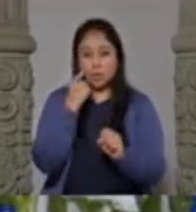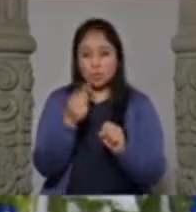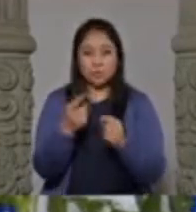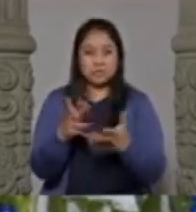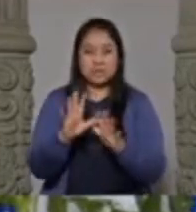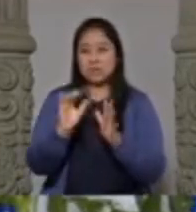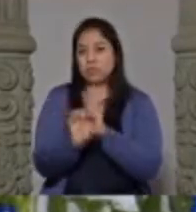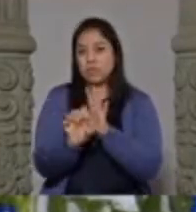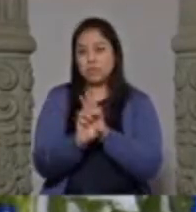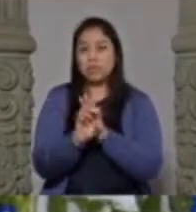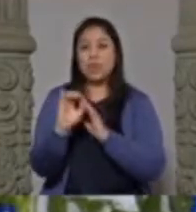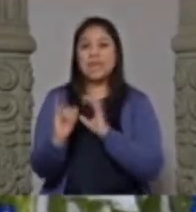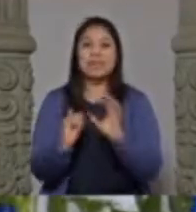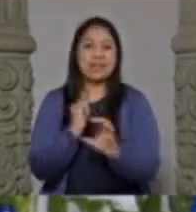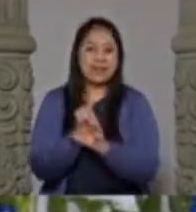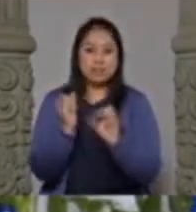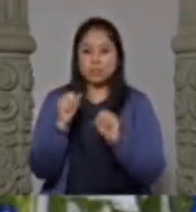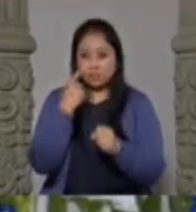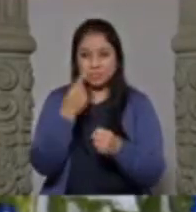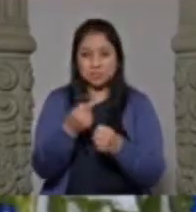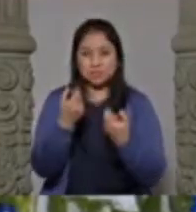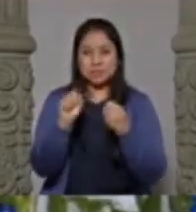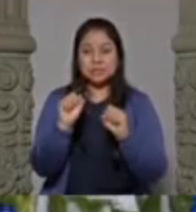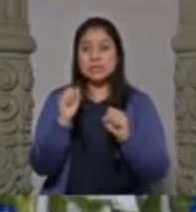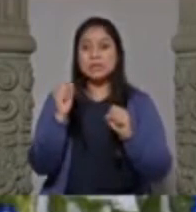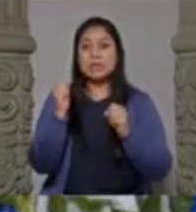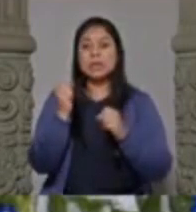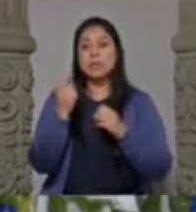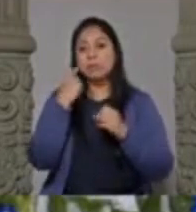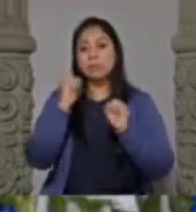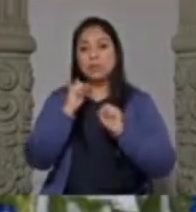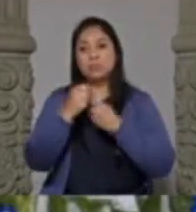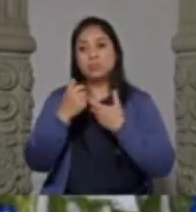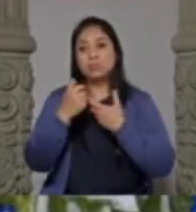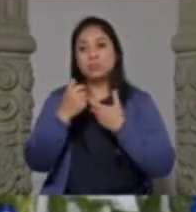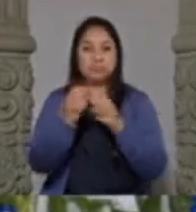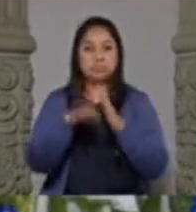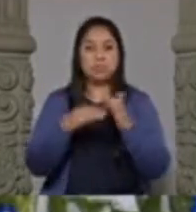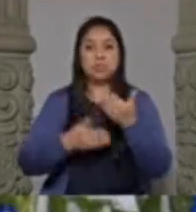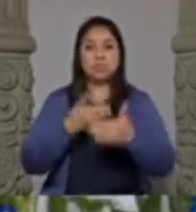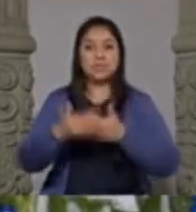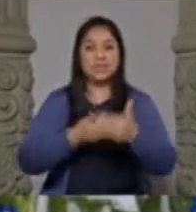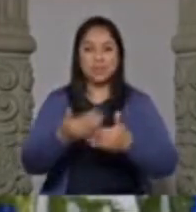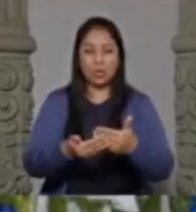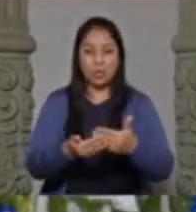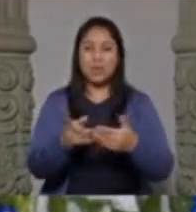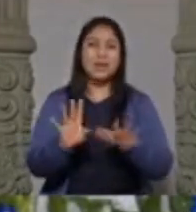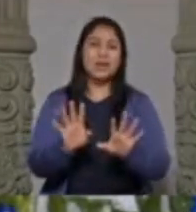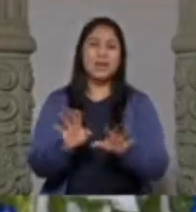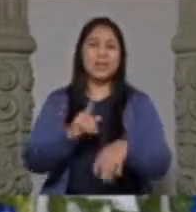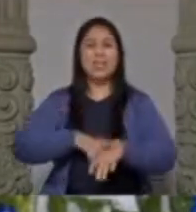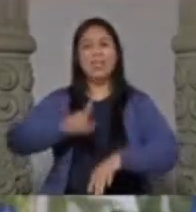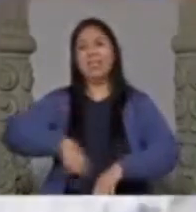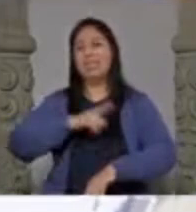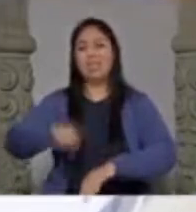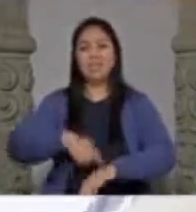línea, tecnológicos, etcétera, podamos disminuir las posibilidades de trámites, de burocracia, que signifique